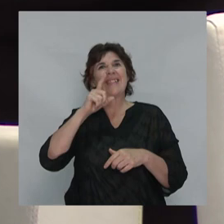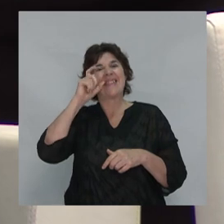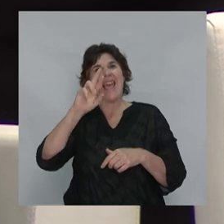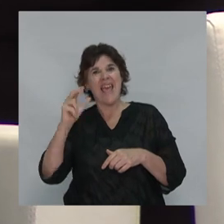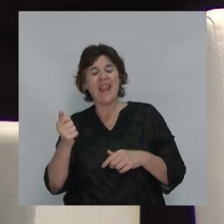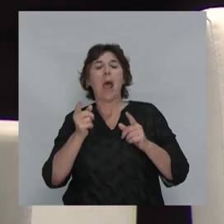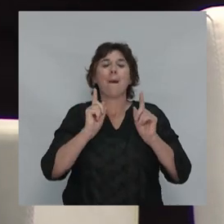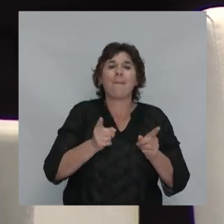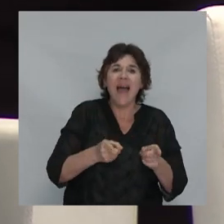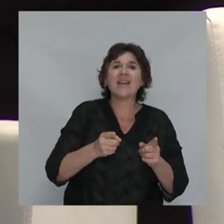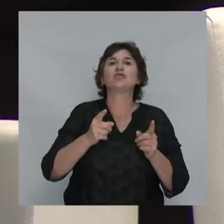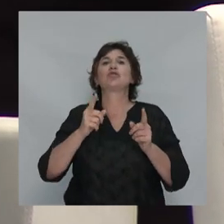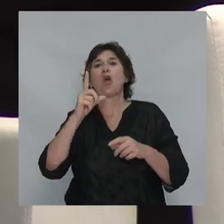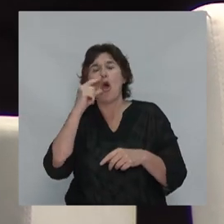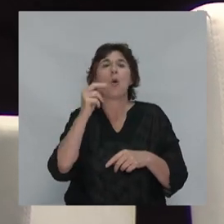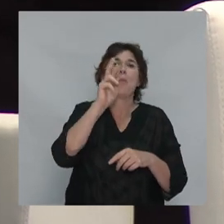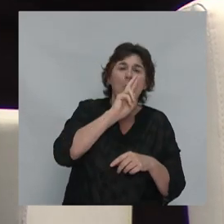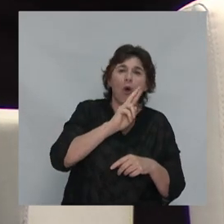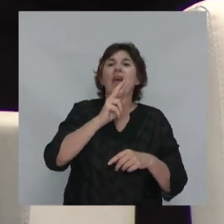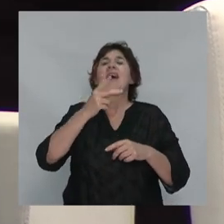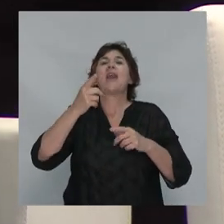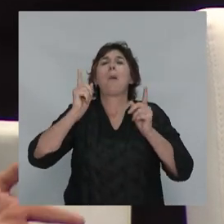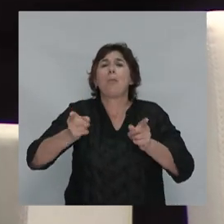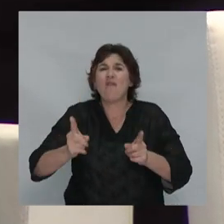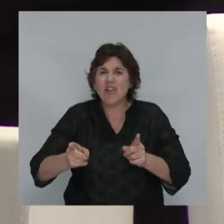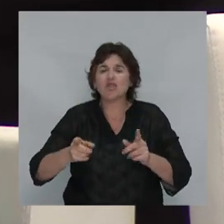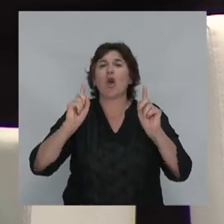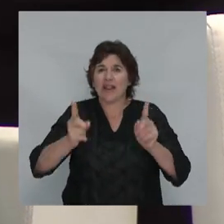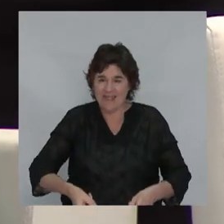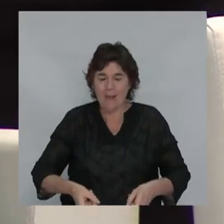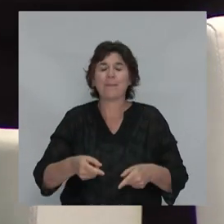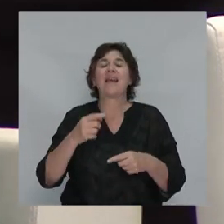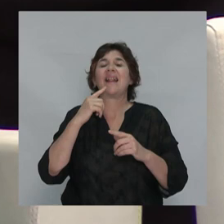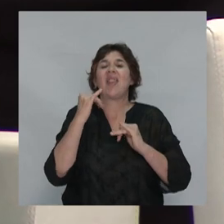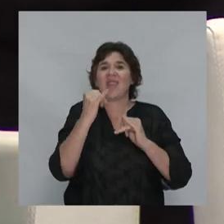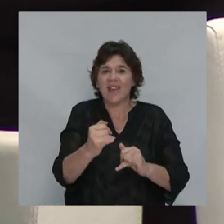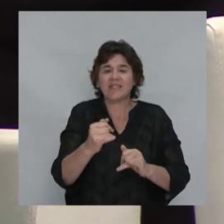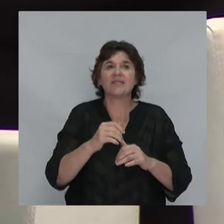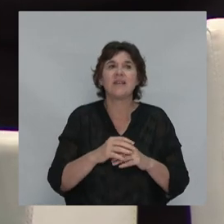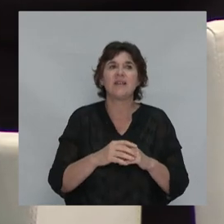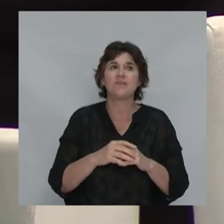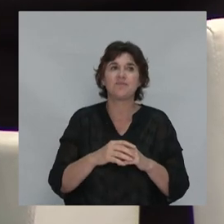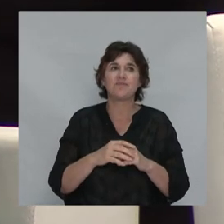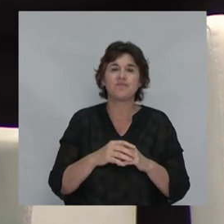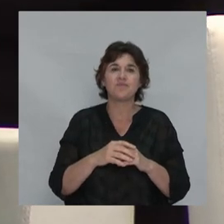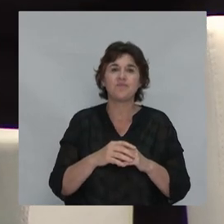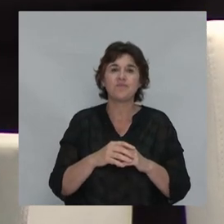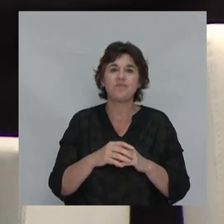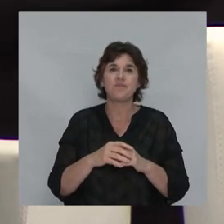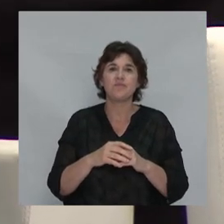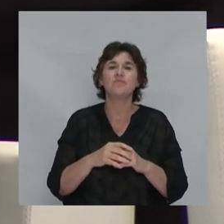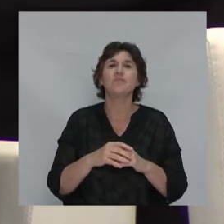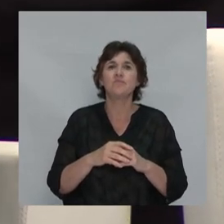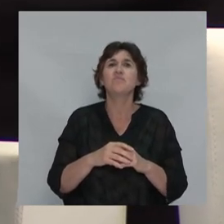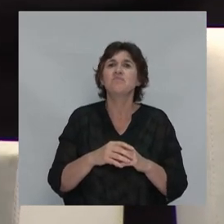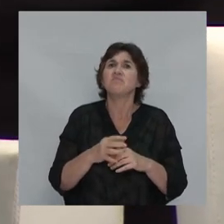de los profesores y profesoras de la Argentina. Decirles que algo